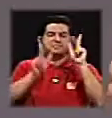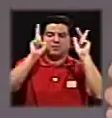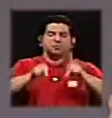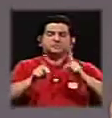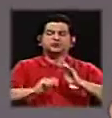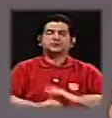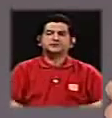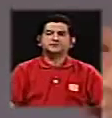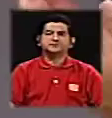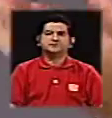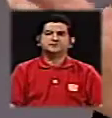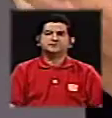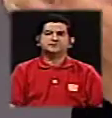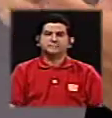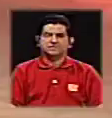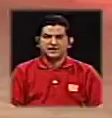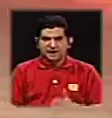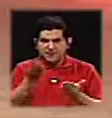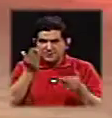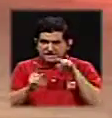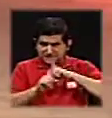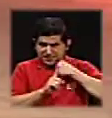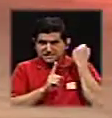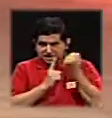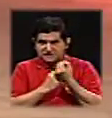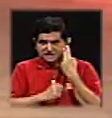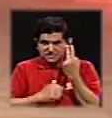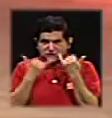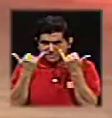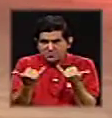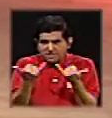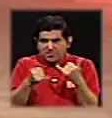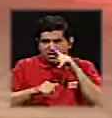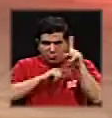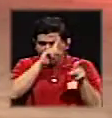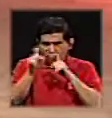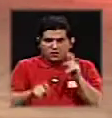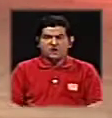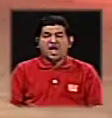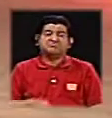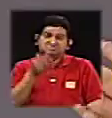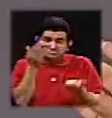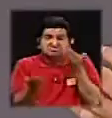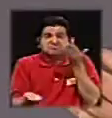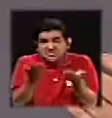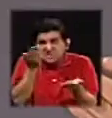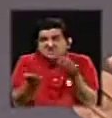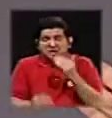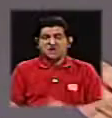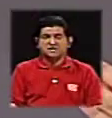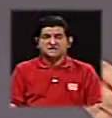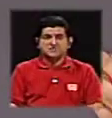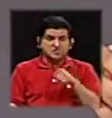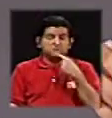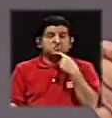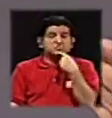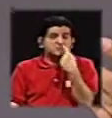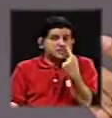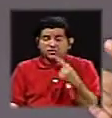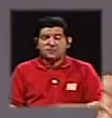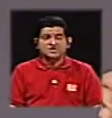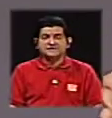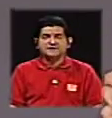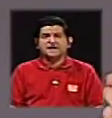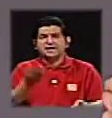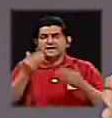personas. ¿Es un poco eso lo que estamos viendo de esta encuesta? Pues es lo más probable. Usted nos mencionaba cuáles son las